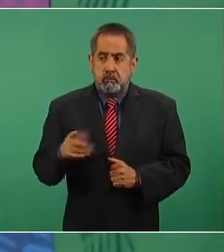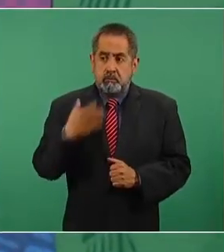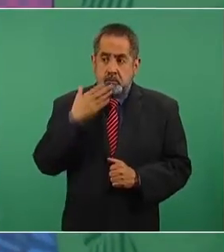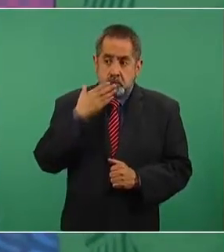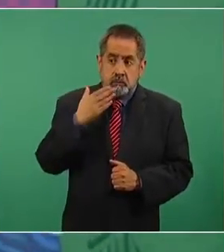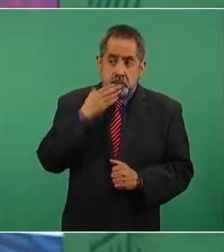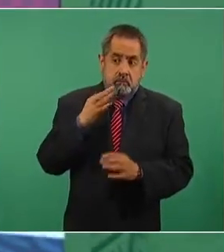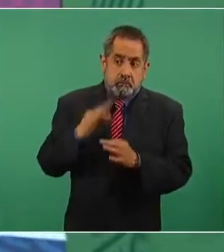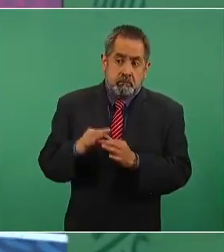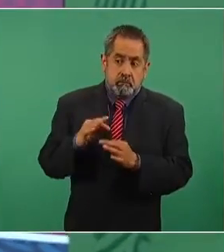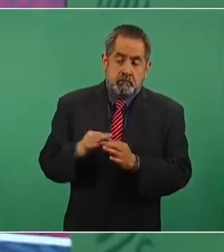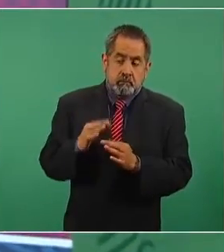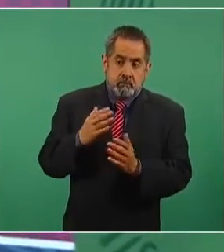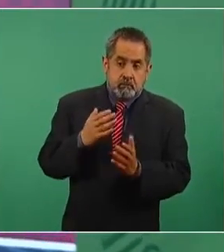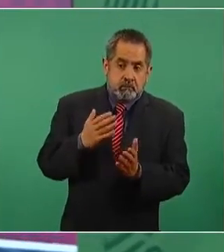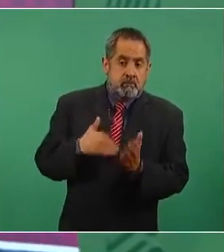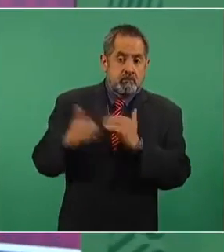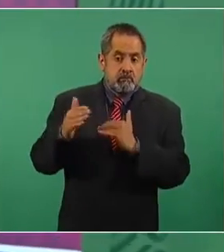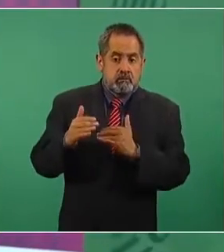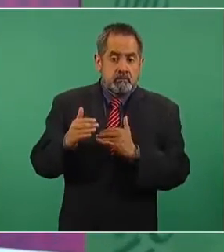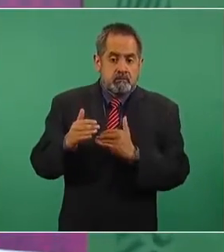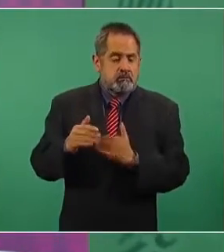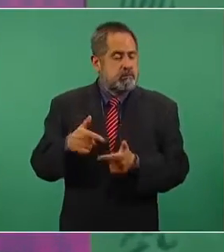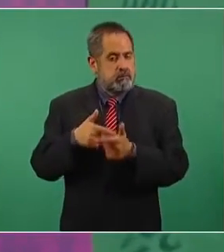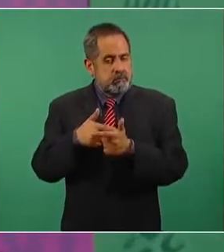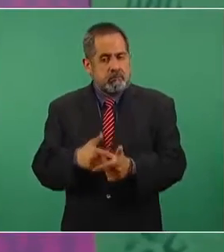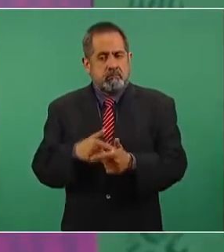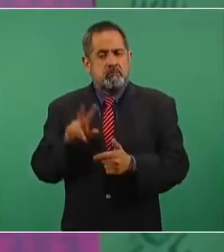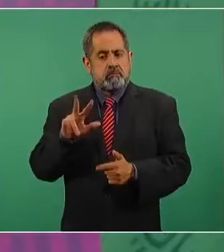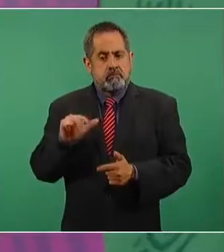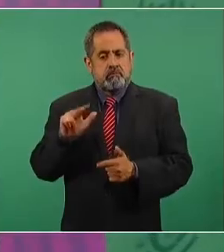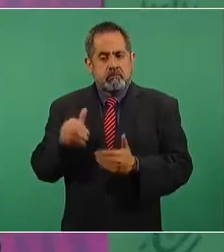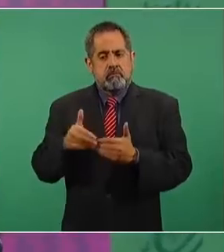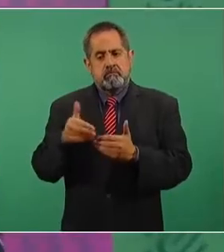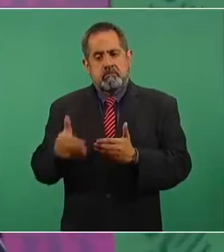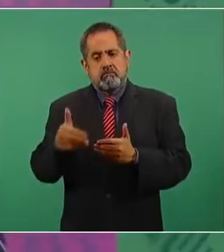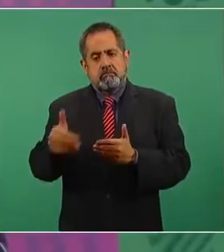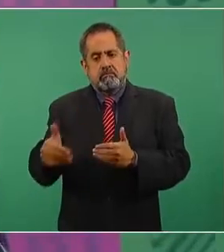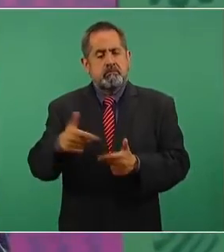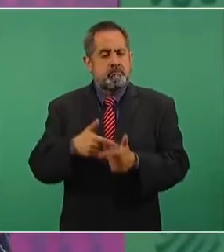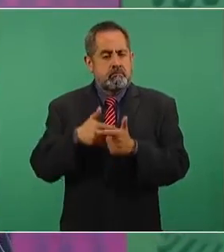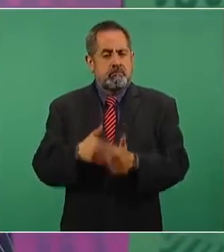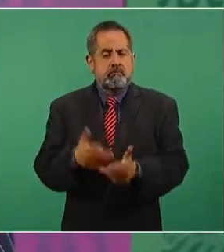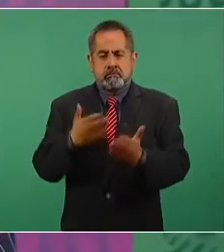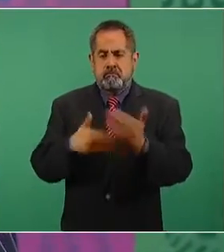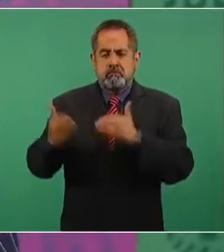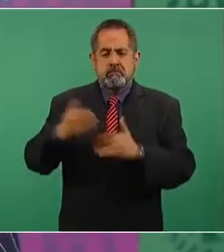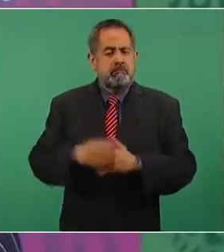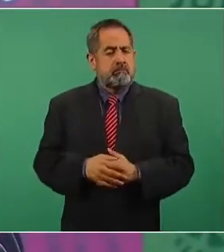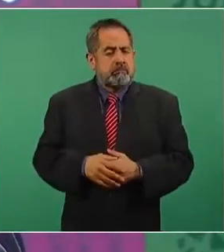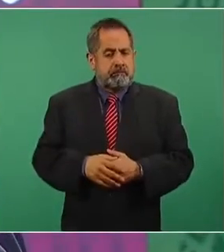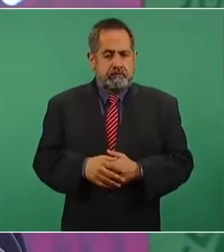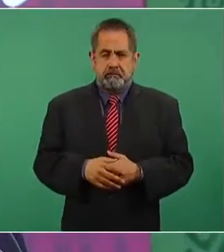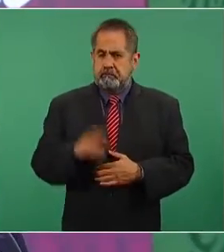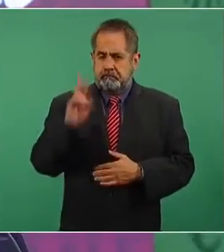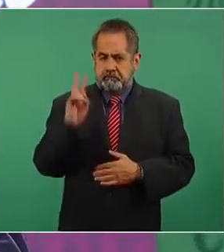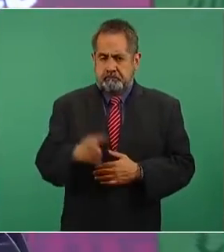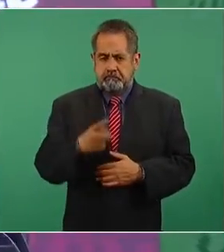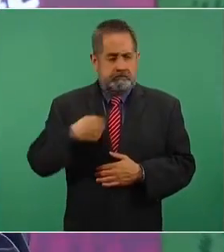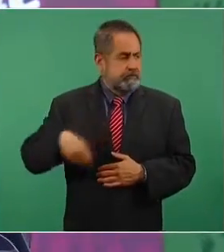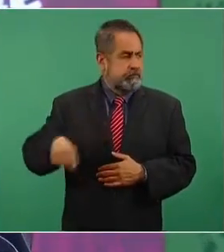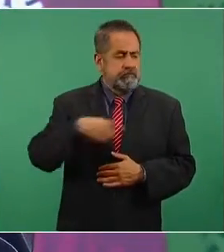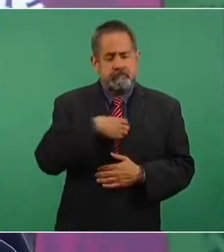exitoso y va a seguir siendo muy exitoso. Estamos muy contentos, la verdad, de